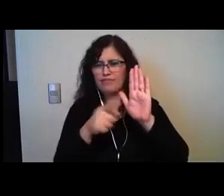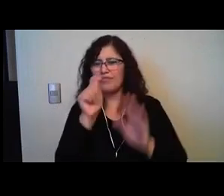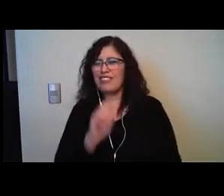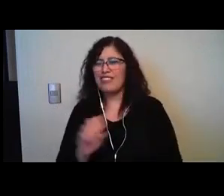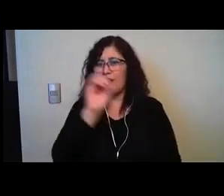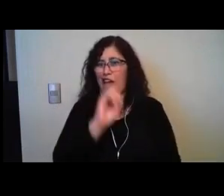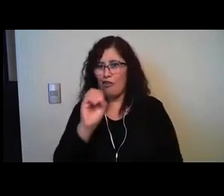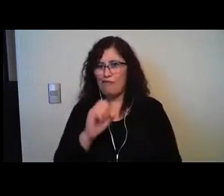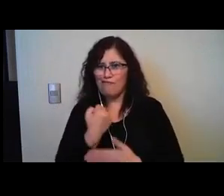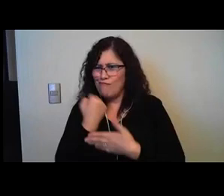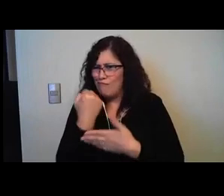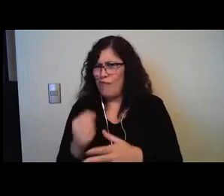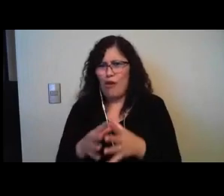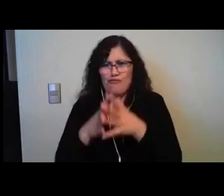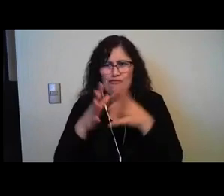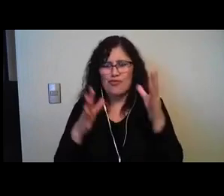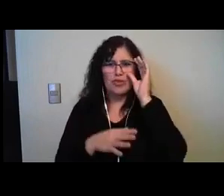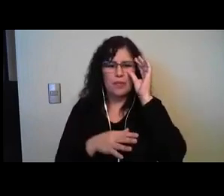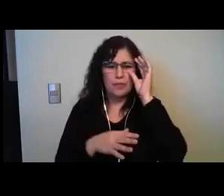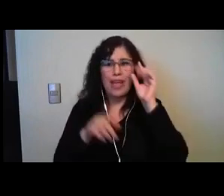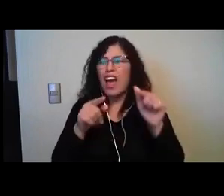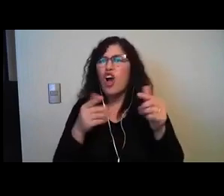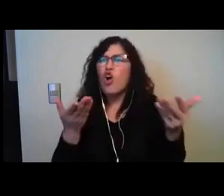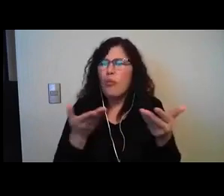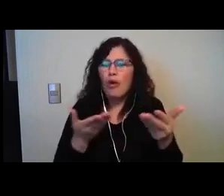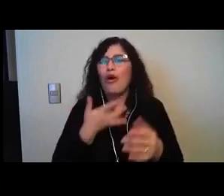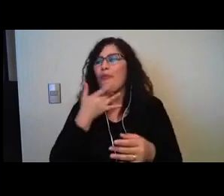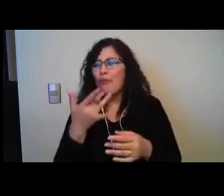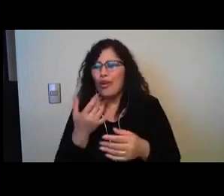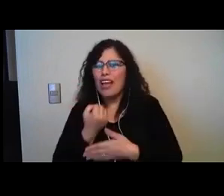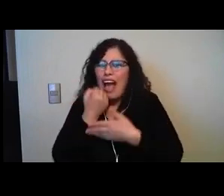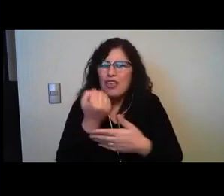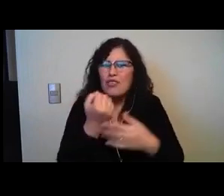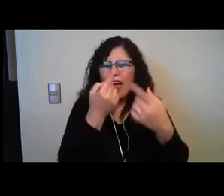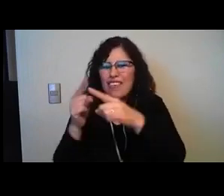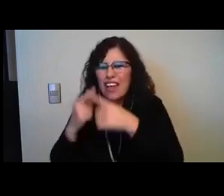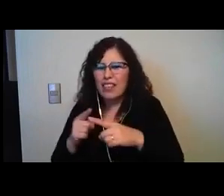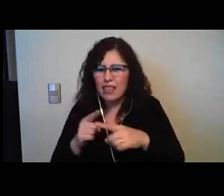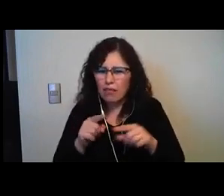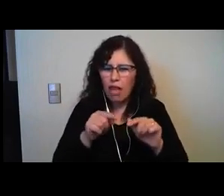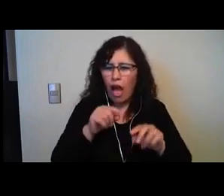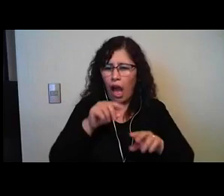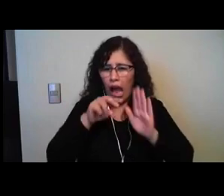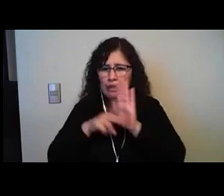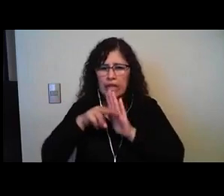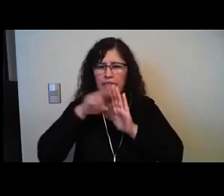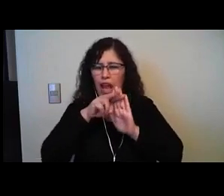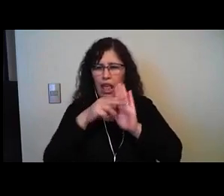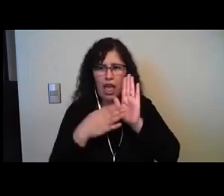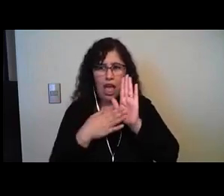aportes significativos en la intervención y en el manejo de esta patología con un nivel de evidencia 4, ¿ya? ¿De